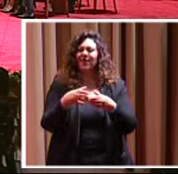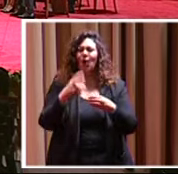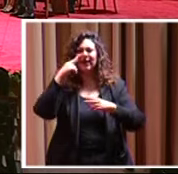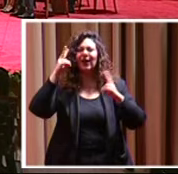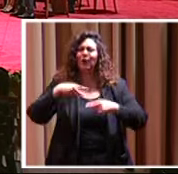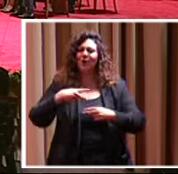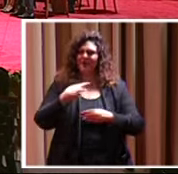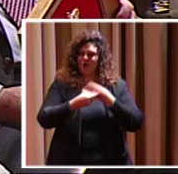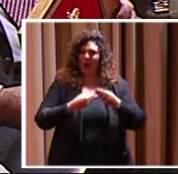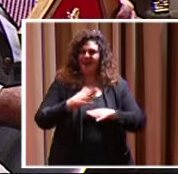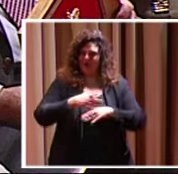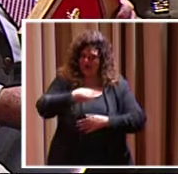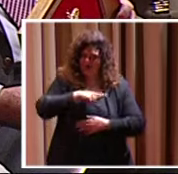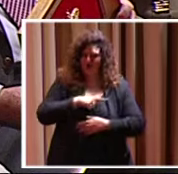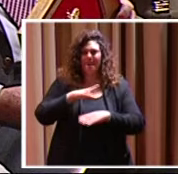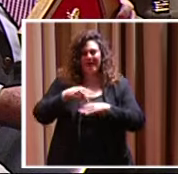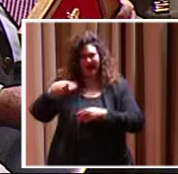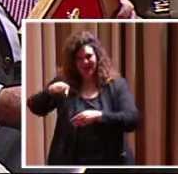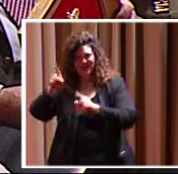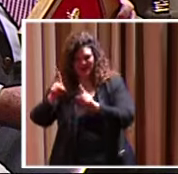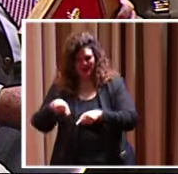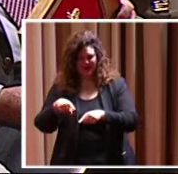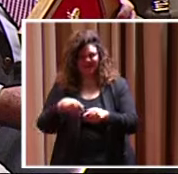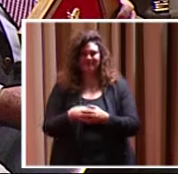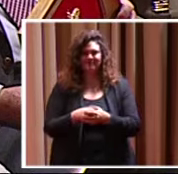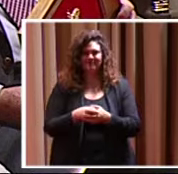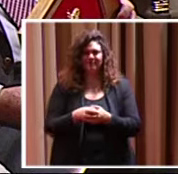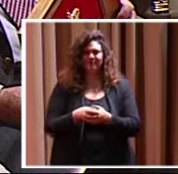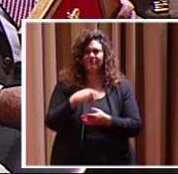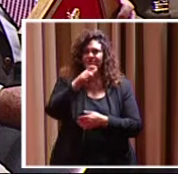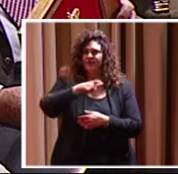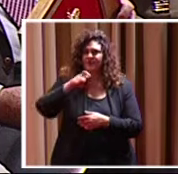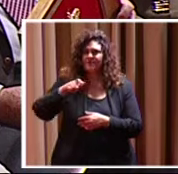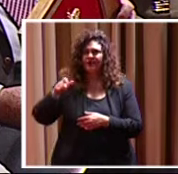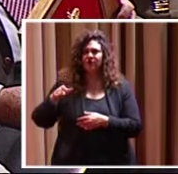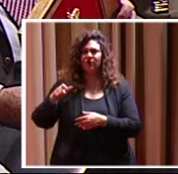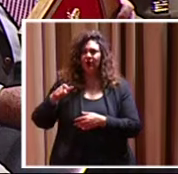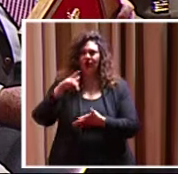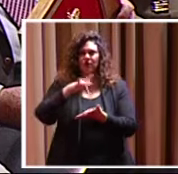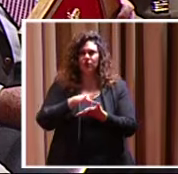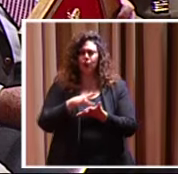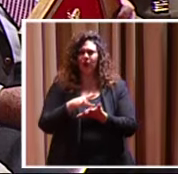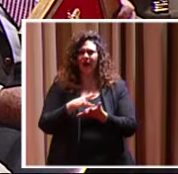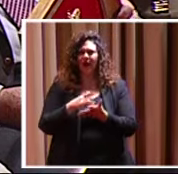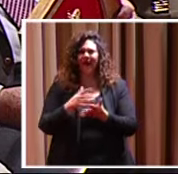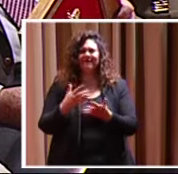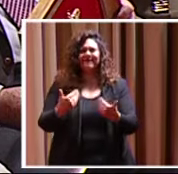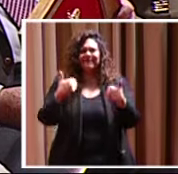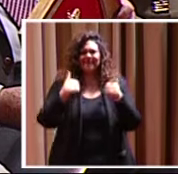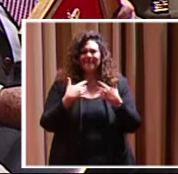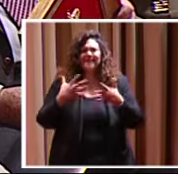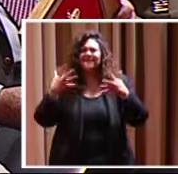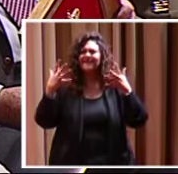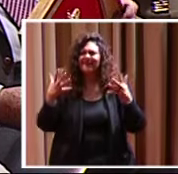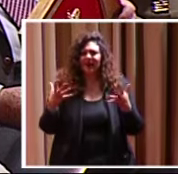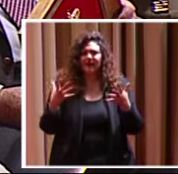que la ciudad de Granada nos hace. ¿Cómo respondemos las personas ante tanta responsabilidad? Pues debemos